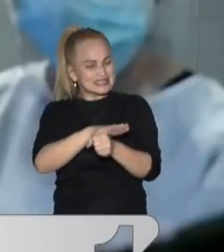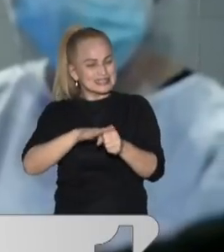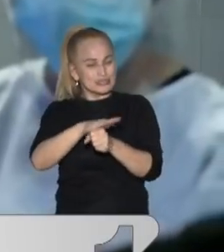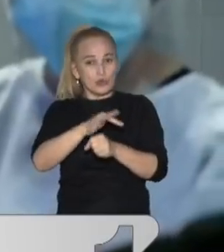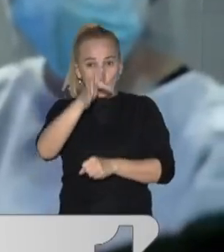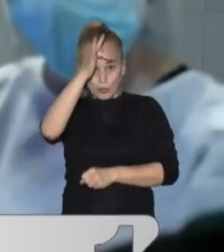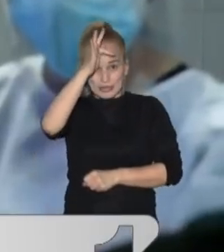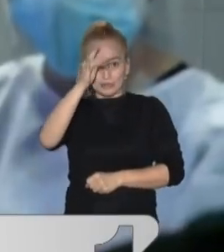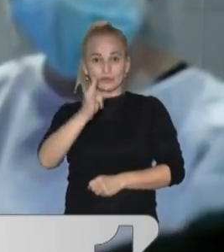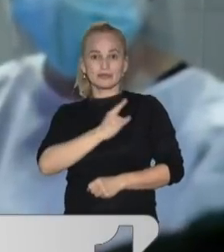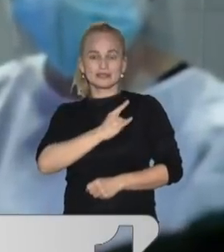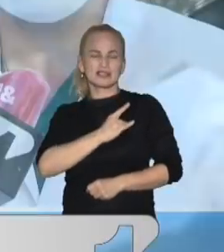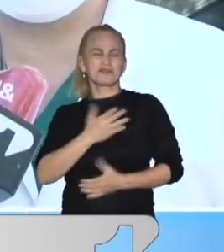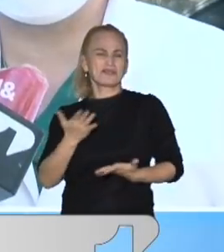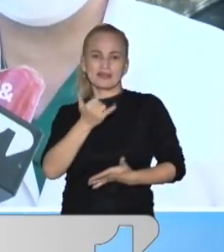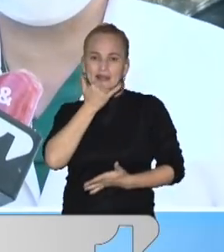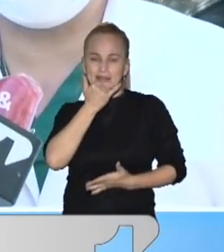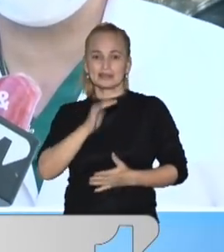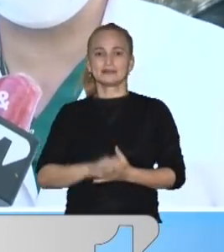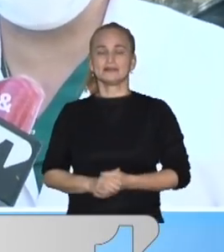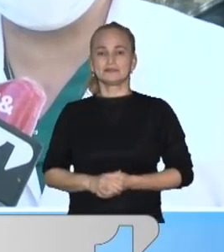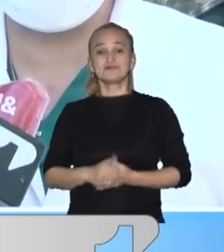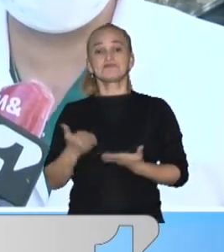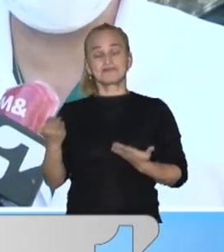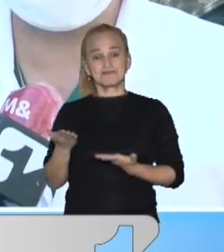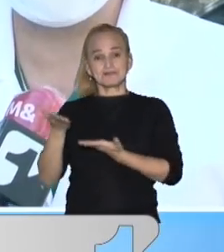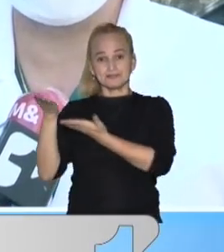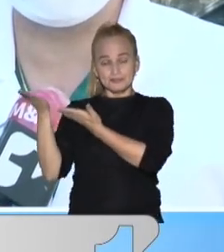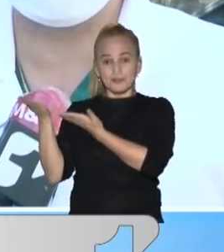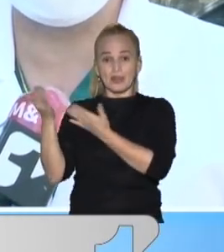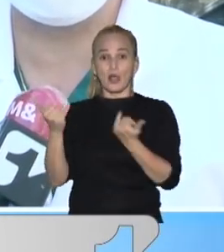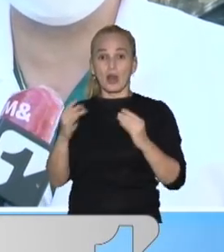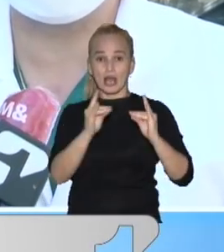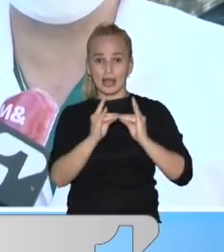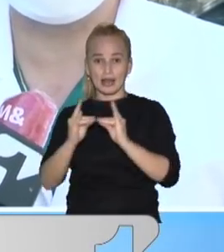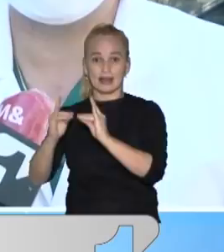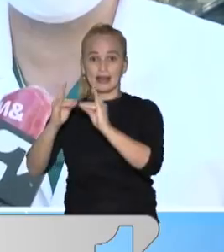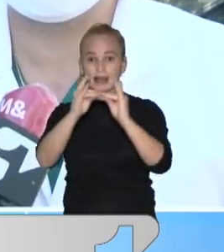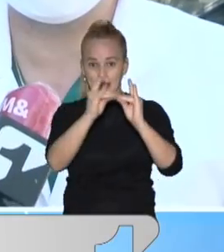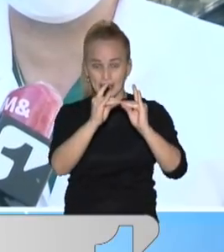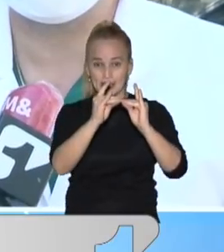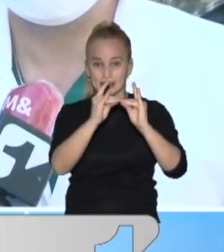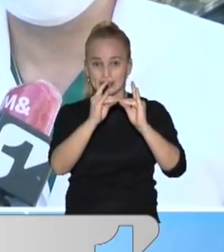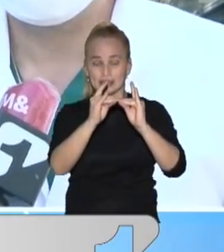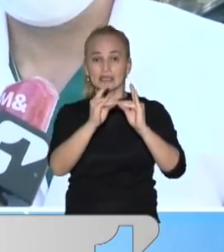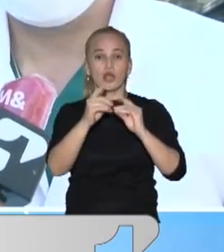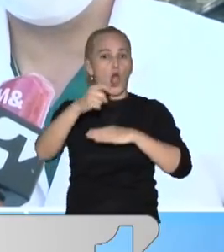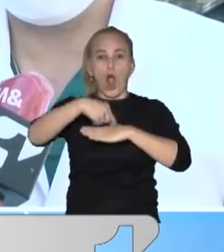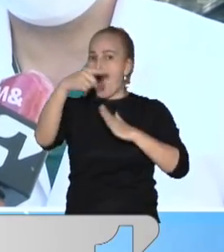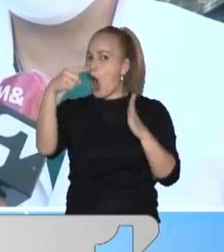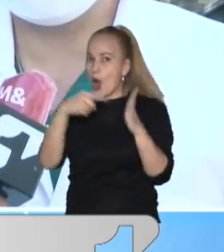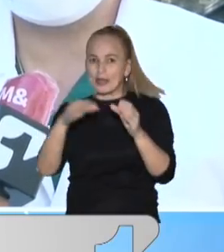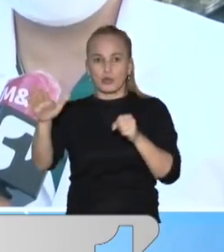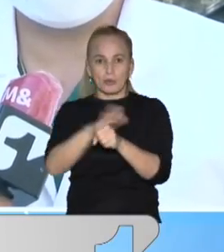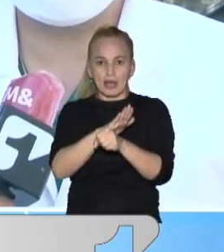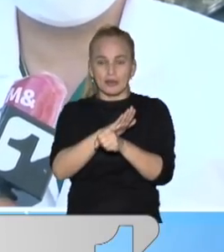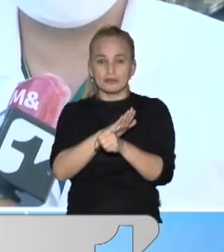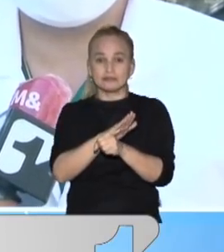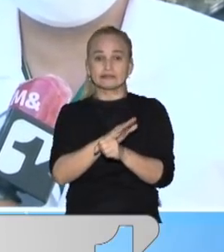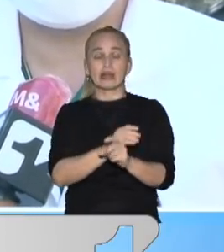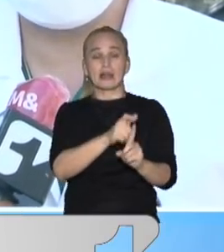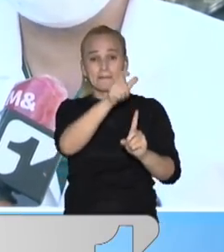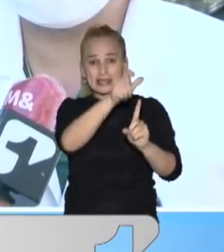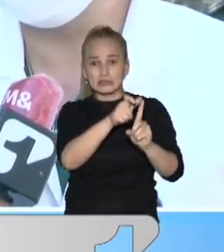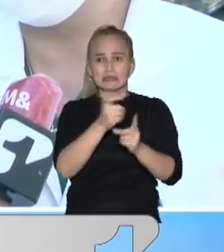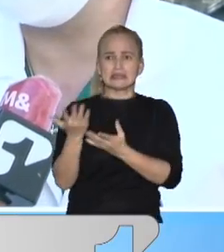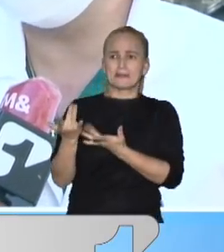Hospital Universitario? Pues estamos actualmente con ocupación de unidades de cuidado intensivo del 100%, con pacientes que ya están